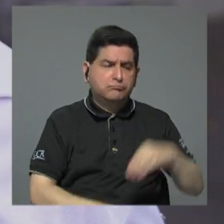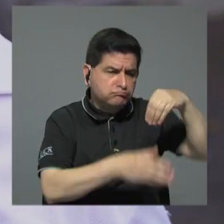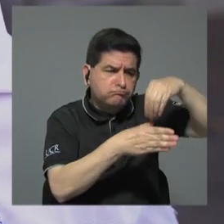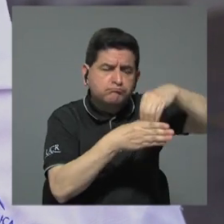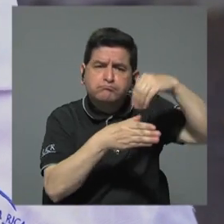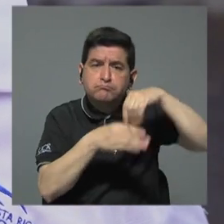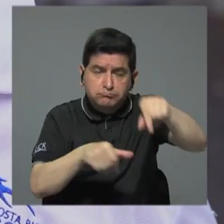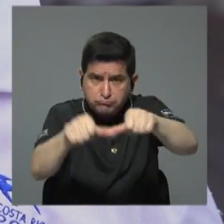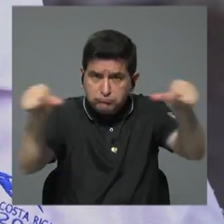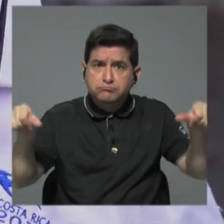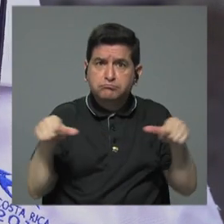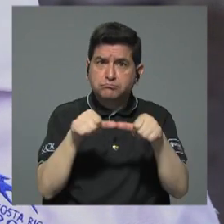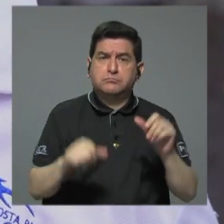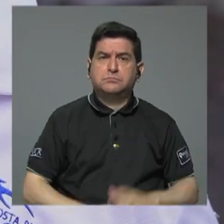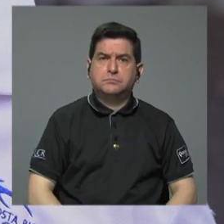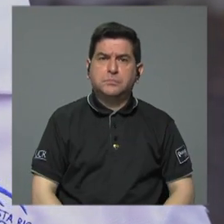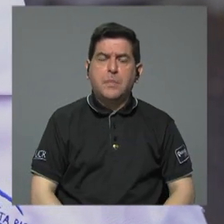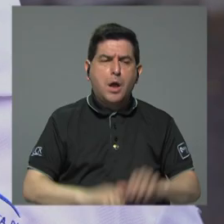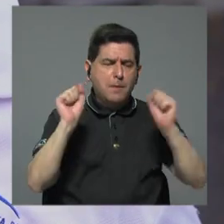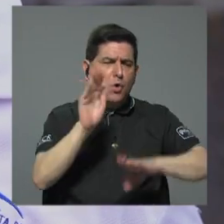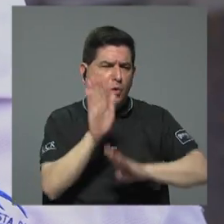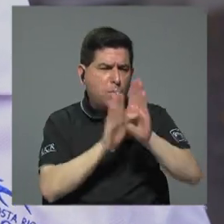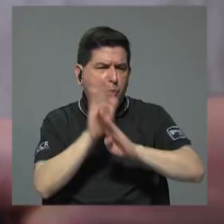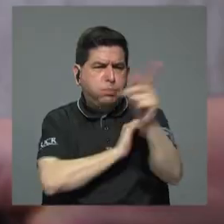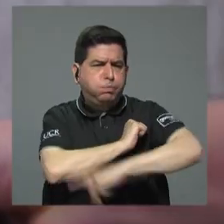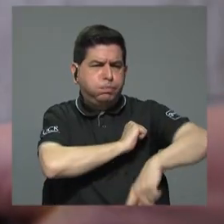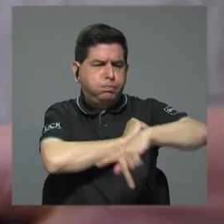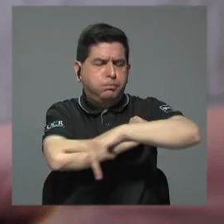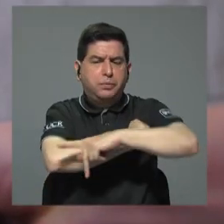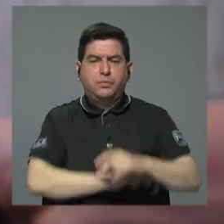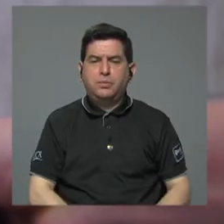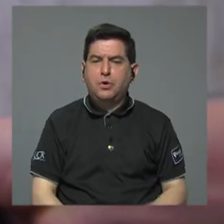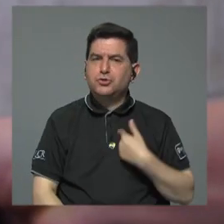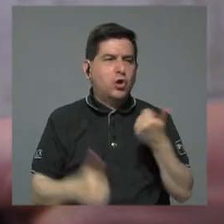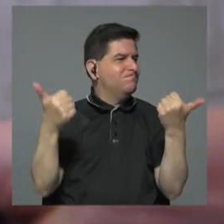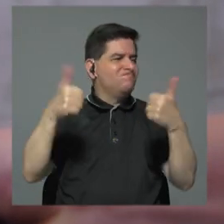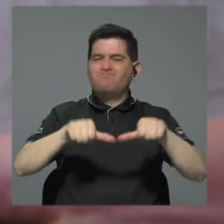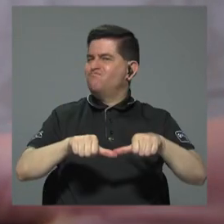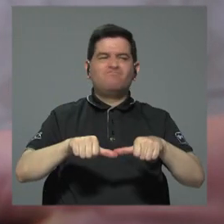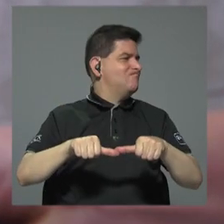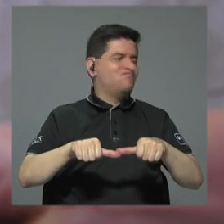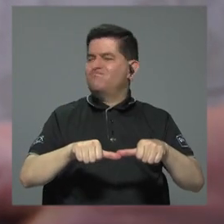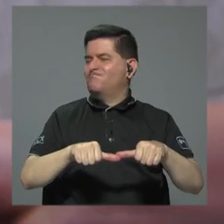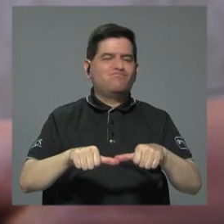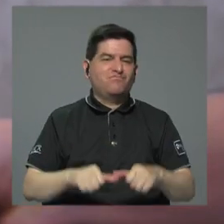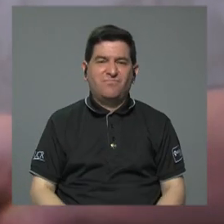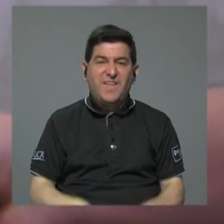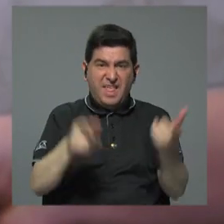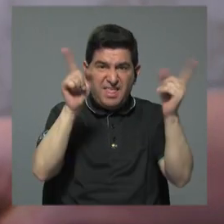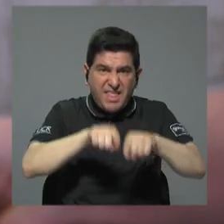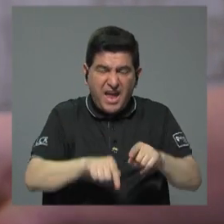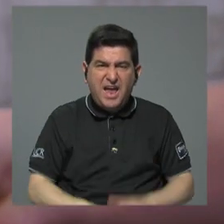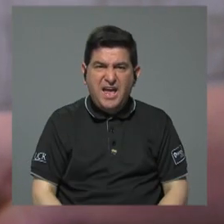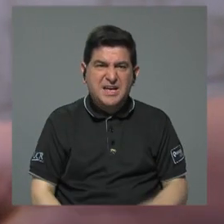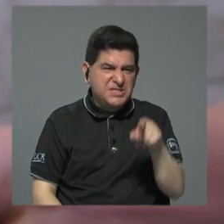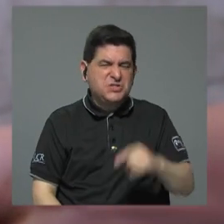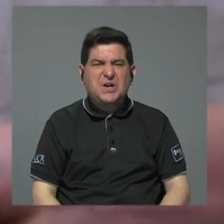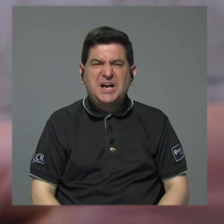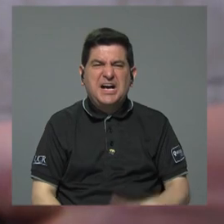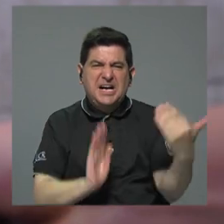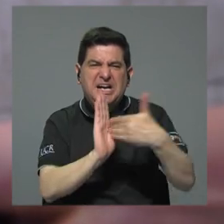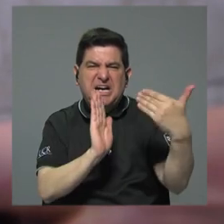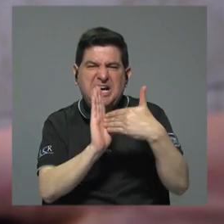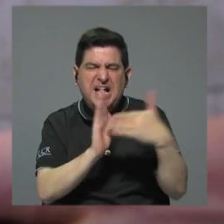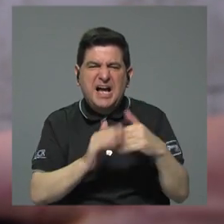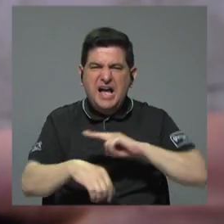invertir en esas áreas para desarrollar más el país. No estoy de acuerdo porque de hecho se va a masacrar la naturaleza, y